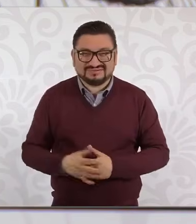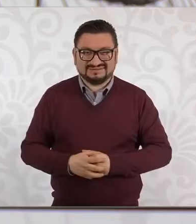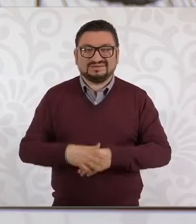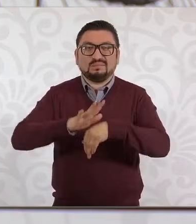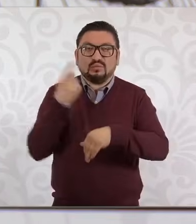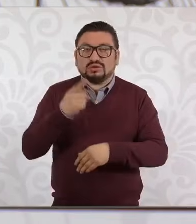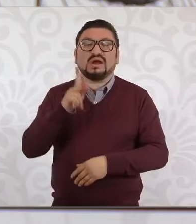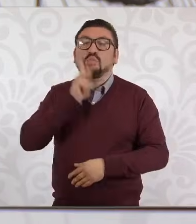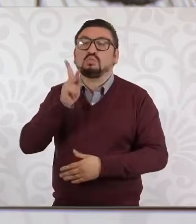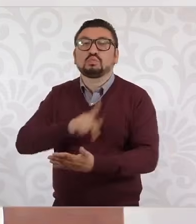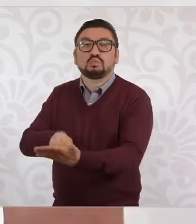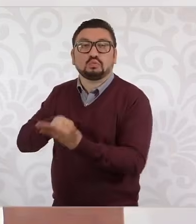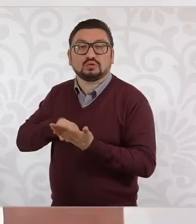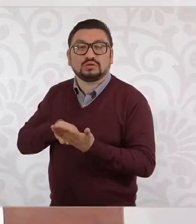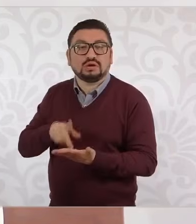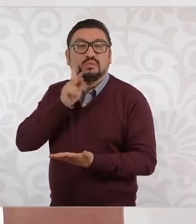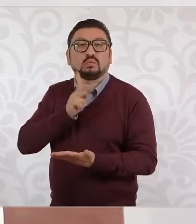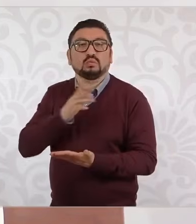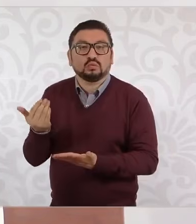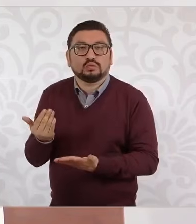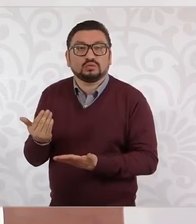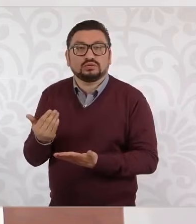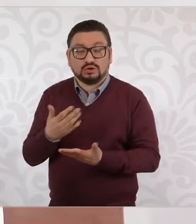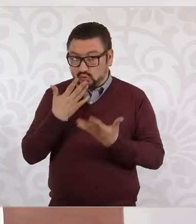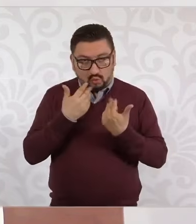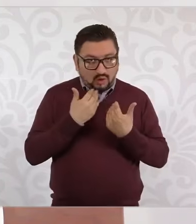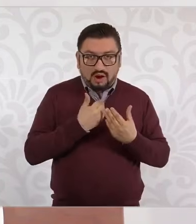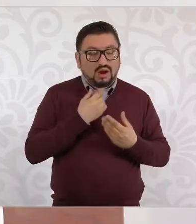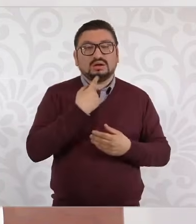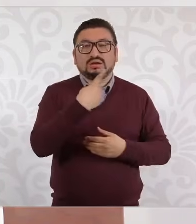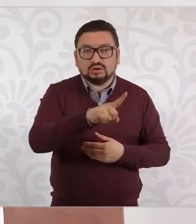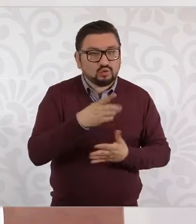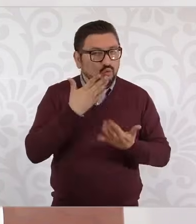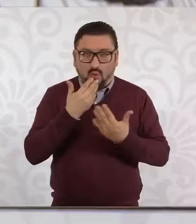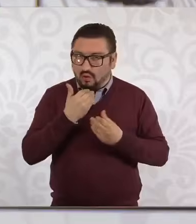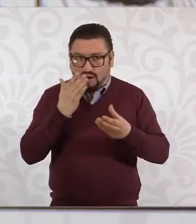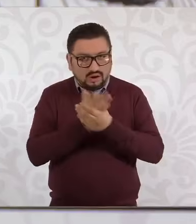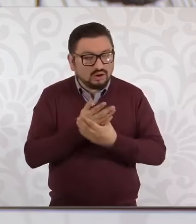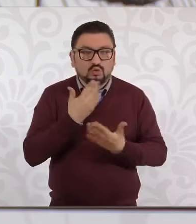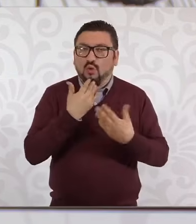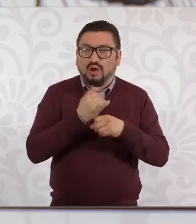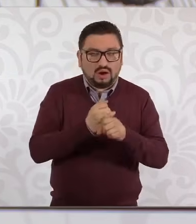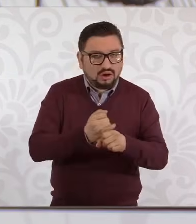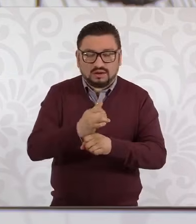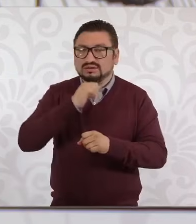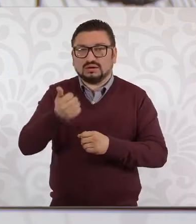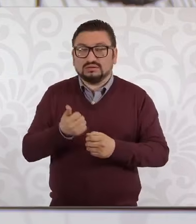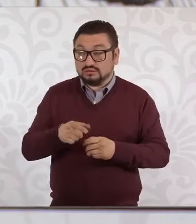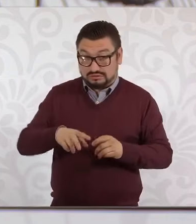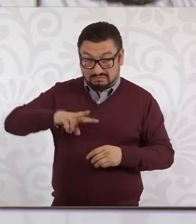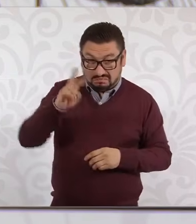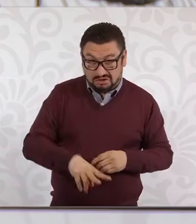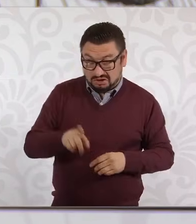porque no tiene las pruebas suficientes y no se ha abierto una carpeta de investigación para saber si realmente esa persona fue